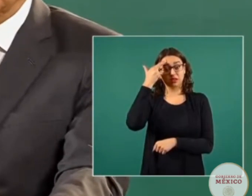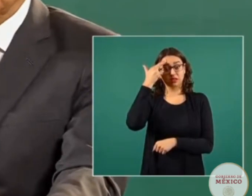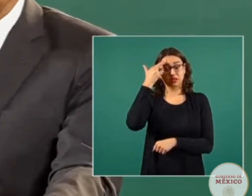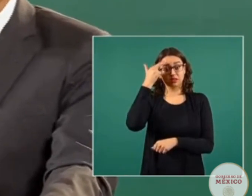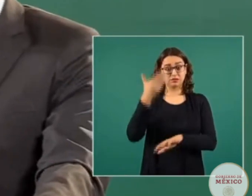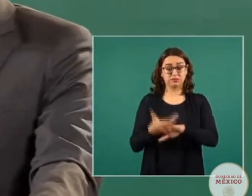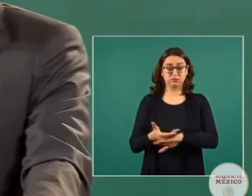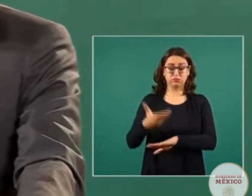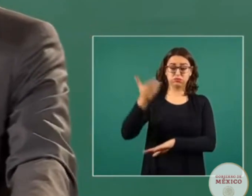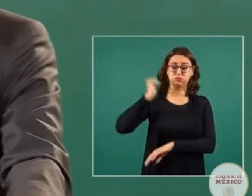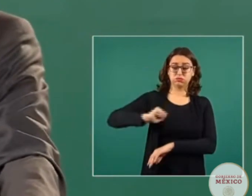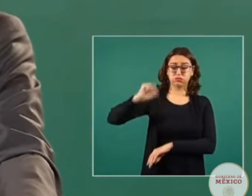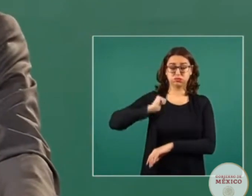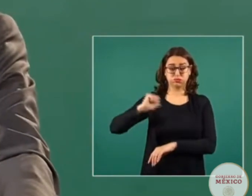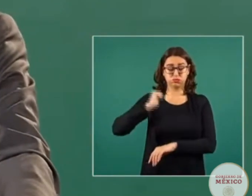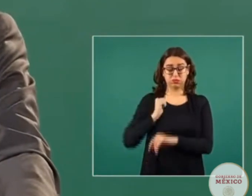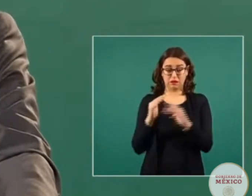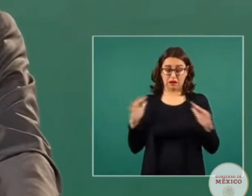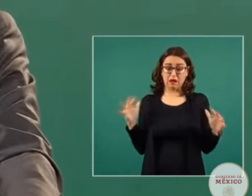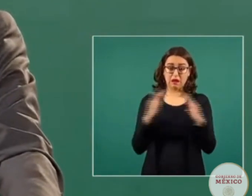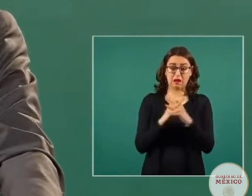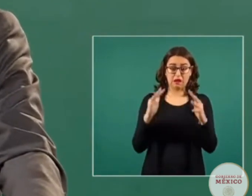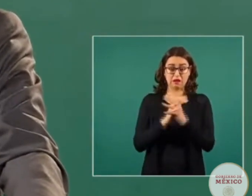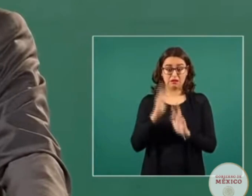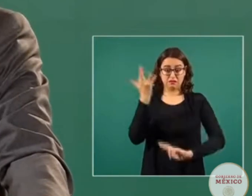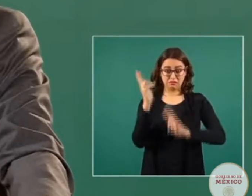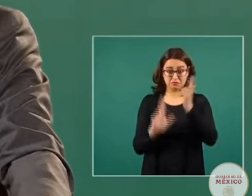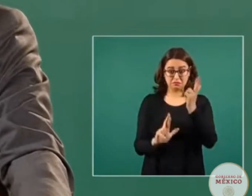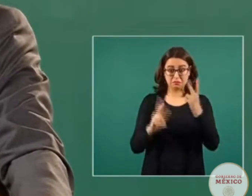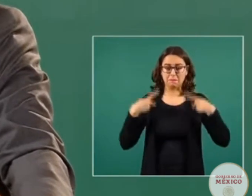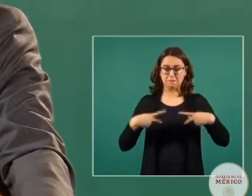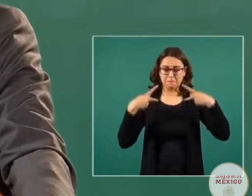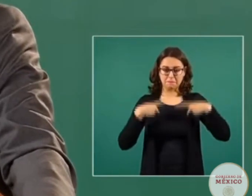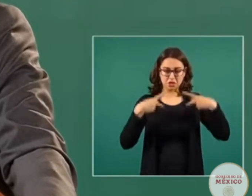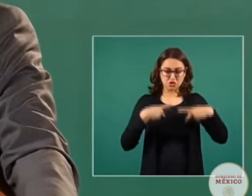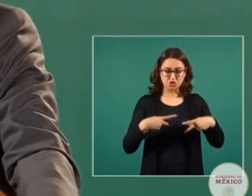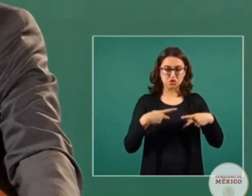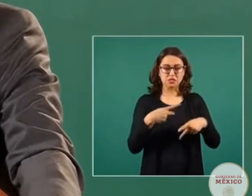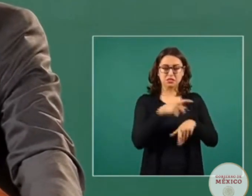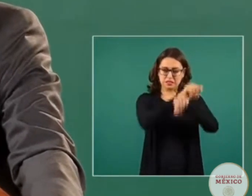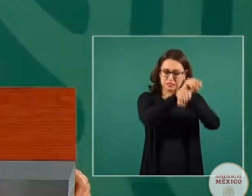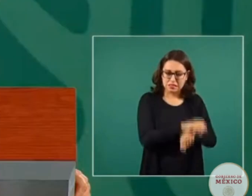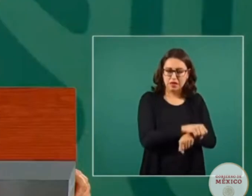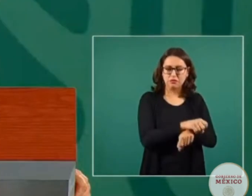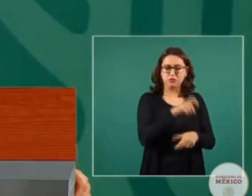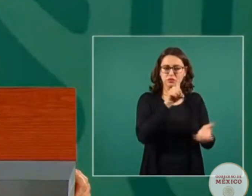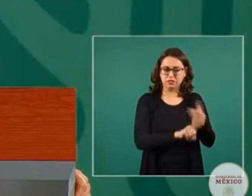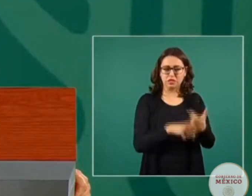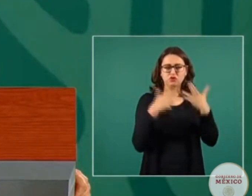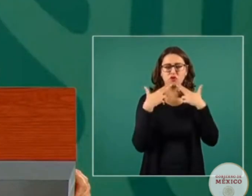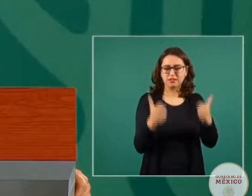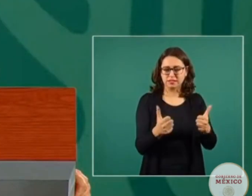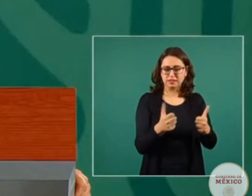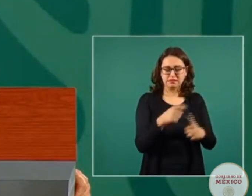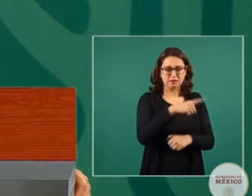y se liberó a los peones que estaban en las haciendas como